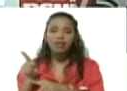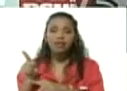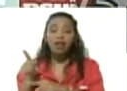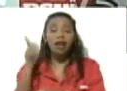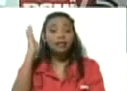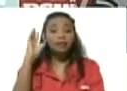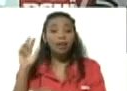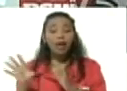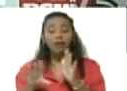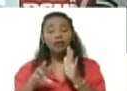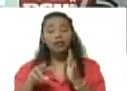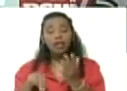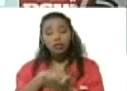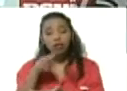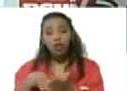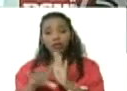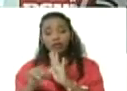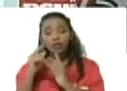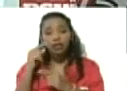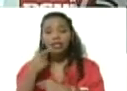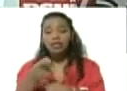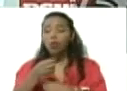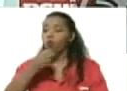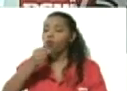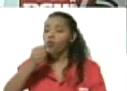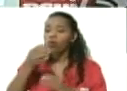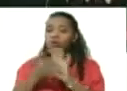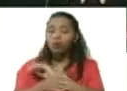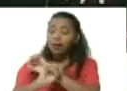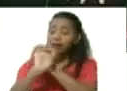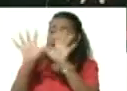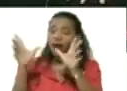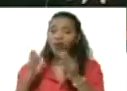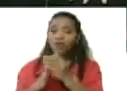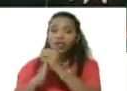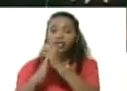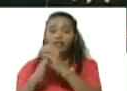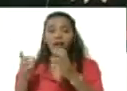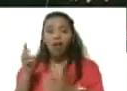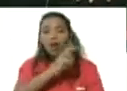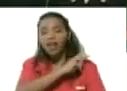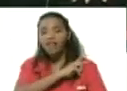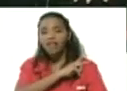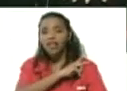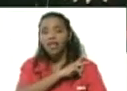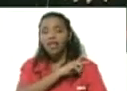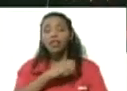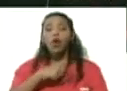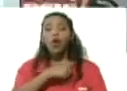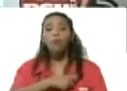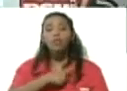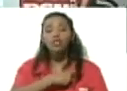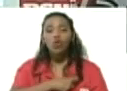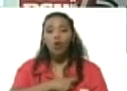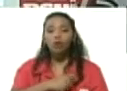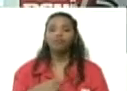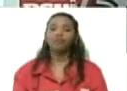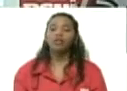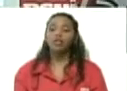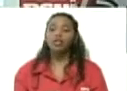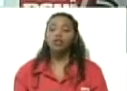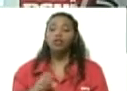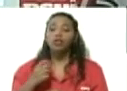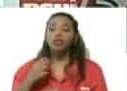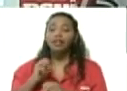prensa el día miércoles, ¿verdad? Y fue muy claro. La directiva y los jefes de comisiones y jefas de comisión fuimos muy